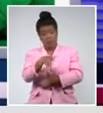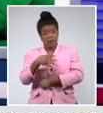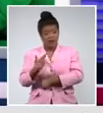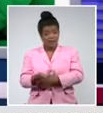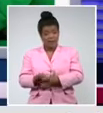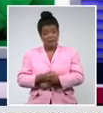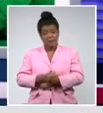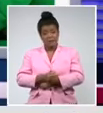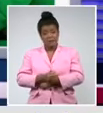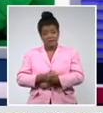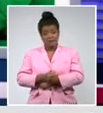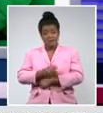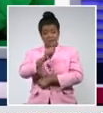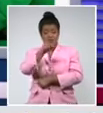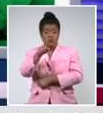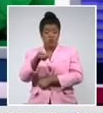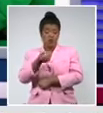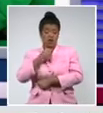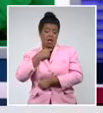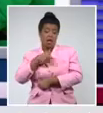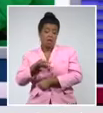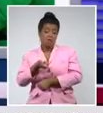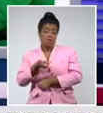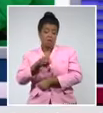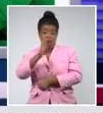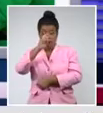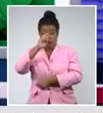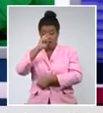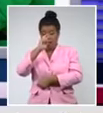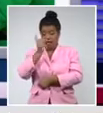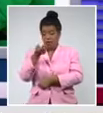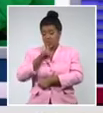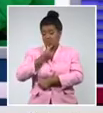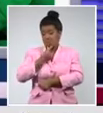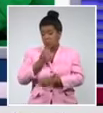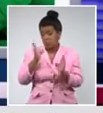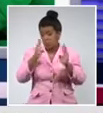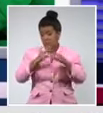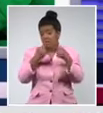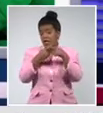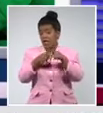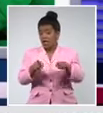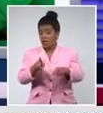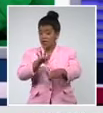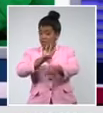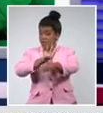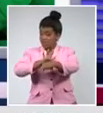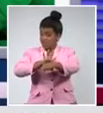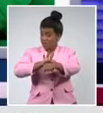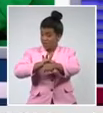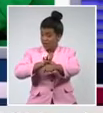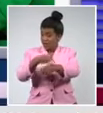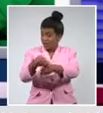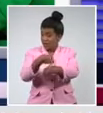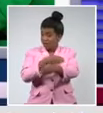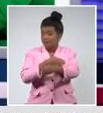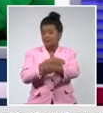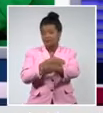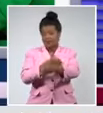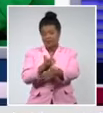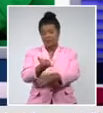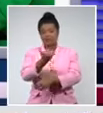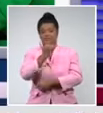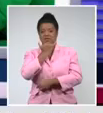tener una edad muy avanzada. Sin embargo, las comorbilidades que tienen